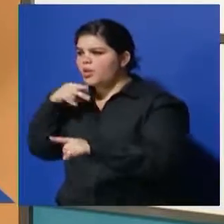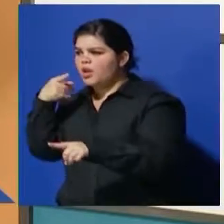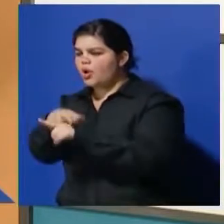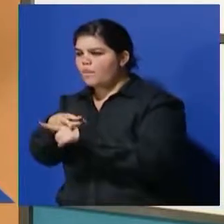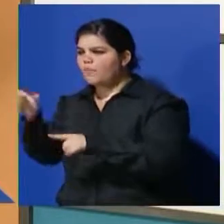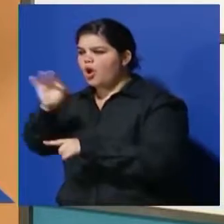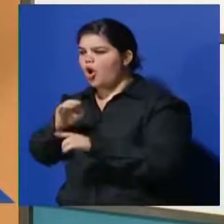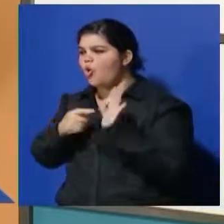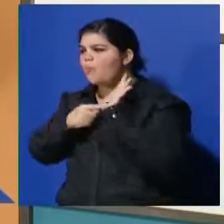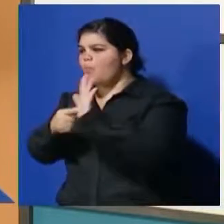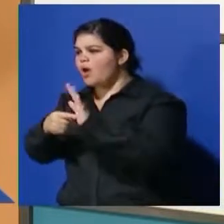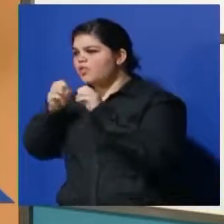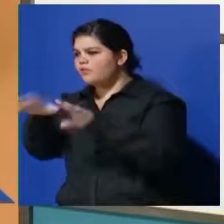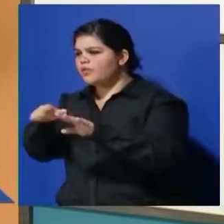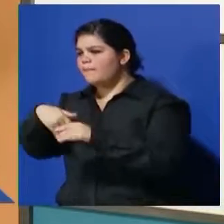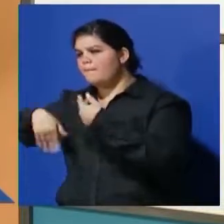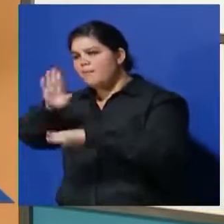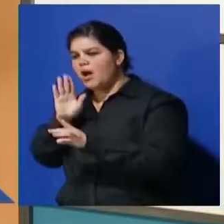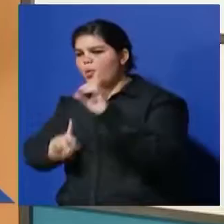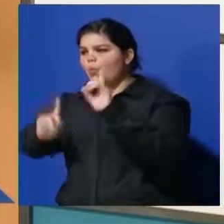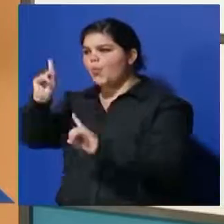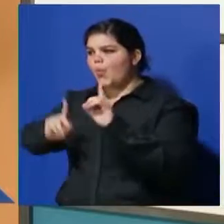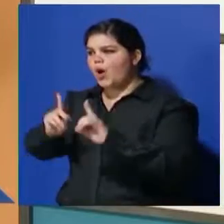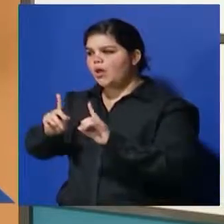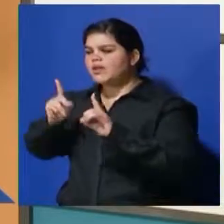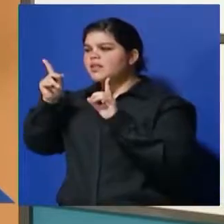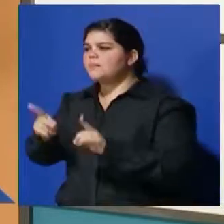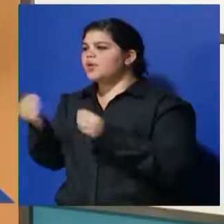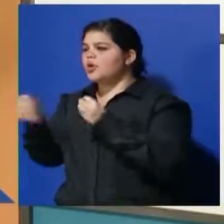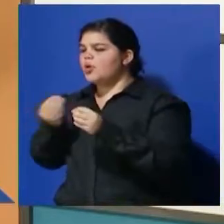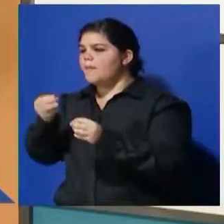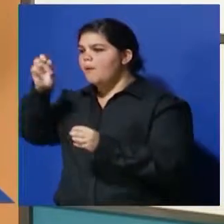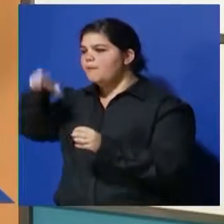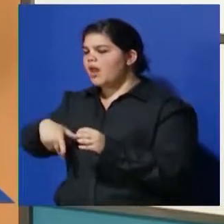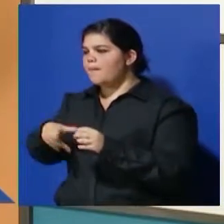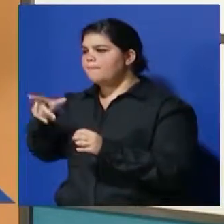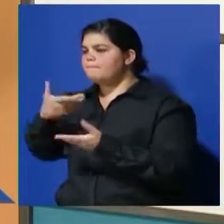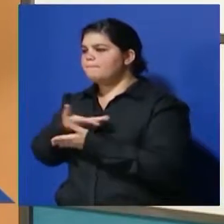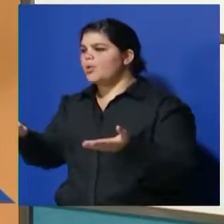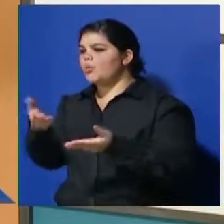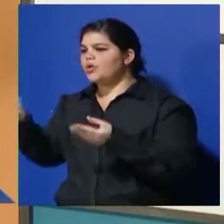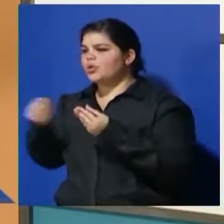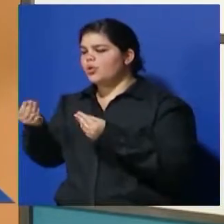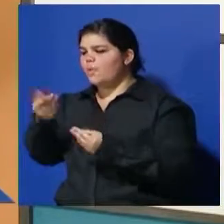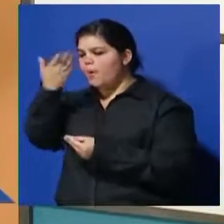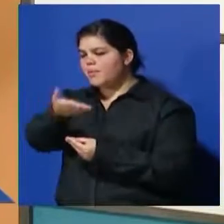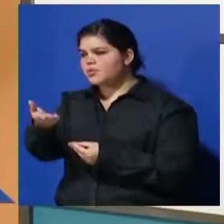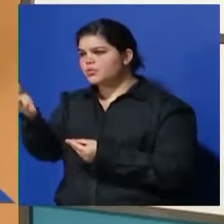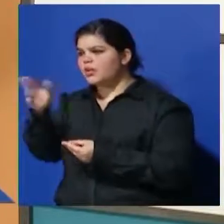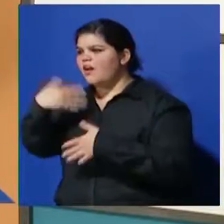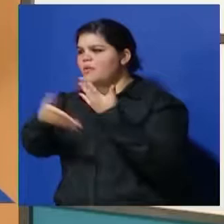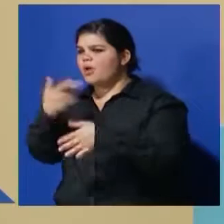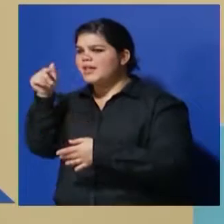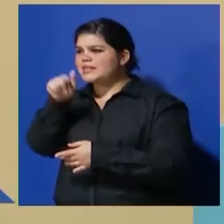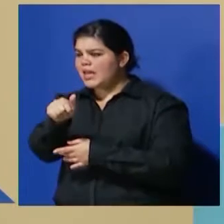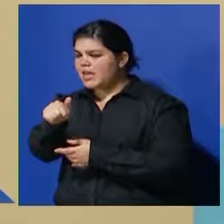¿Cuál es tu mirada al respecto y cuáles serían las políticas públicas claves a la hora de la atención y protección de las víctimas concretamente?